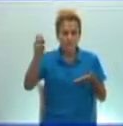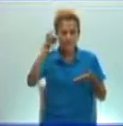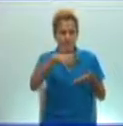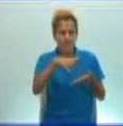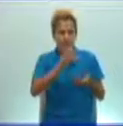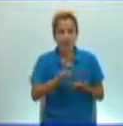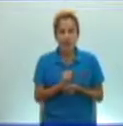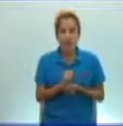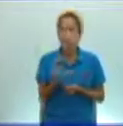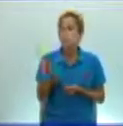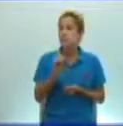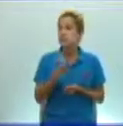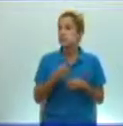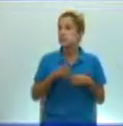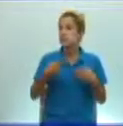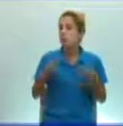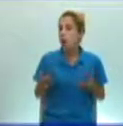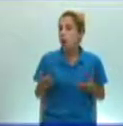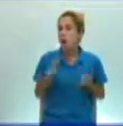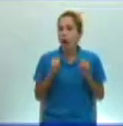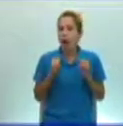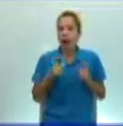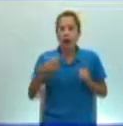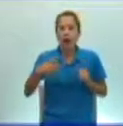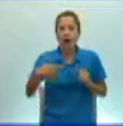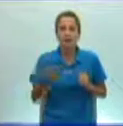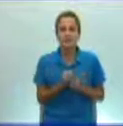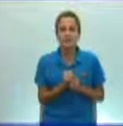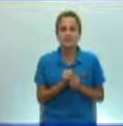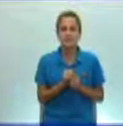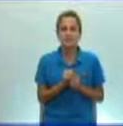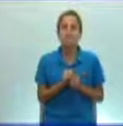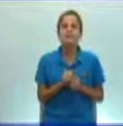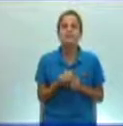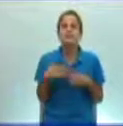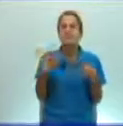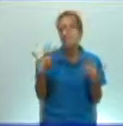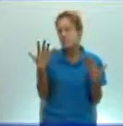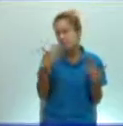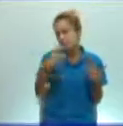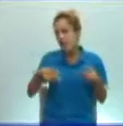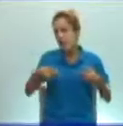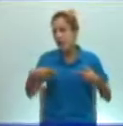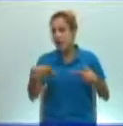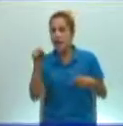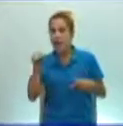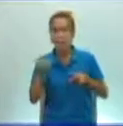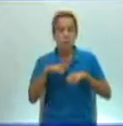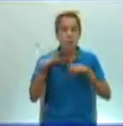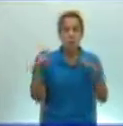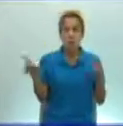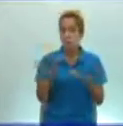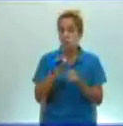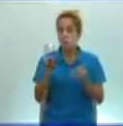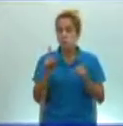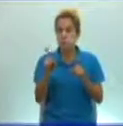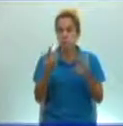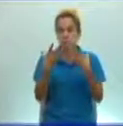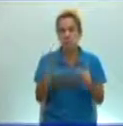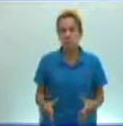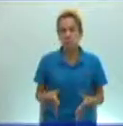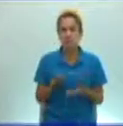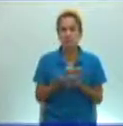sino de la perseverancia. Y perseverantes fueron estos pioneros que no se rindieron y